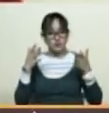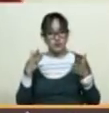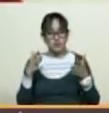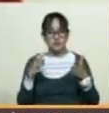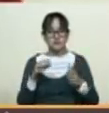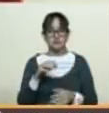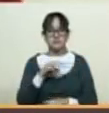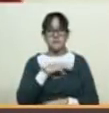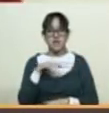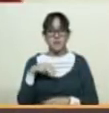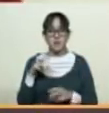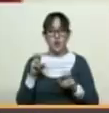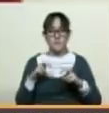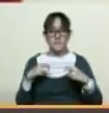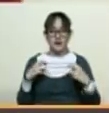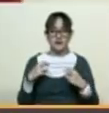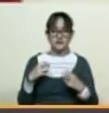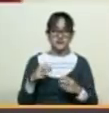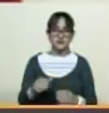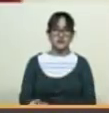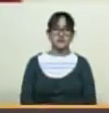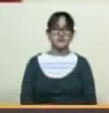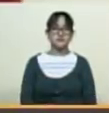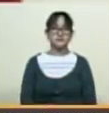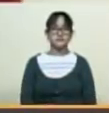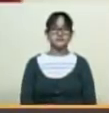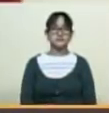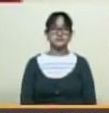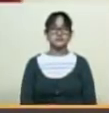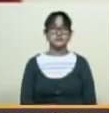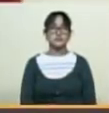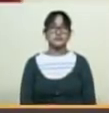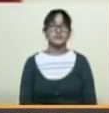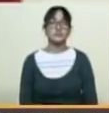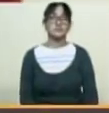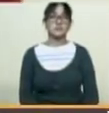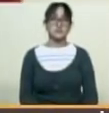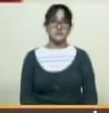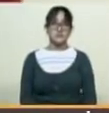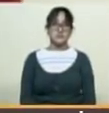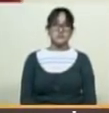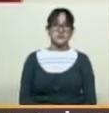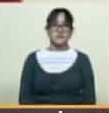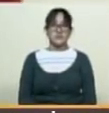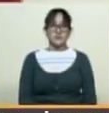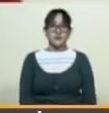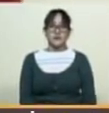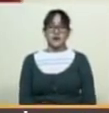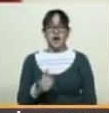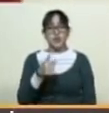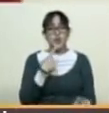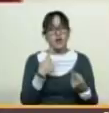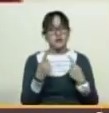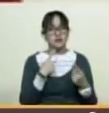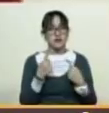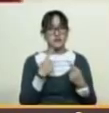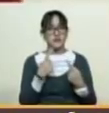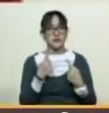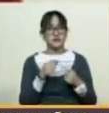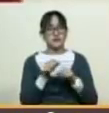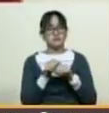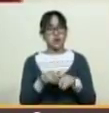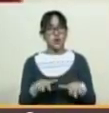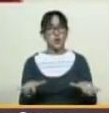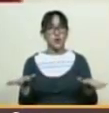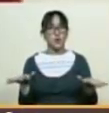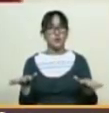mesa, reforzarlo una vez más, decirlo mucho en lo que son los medios, en cada una de nuestras entrevistas, en la difusión